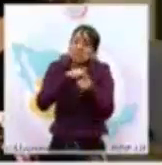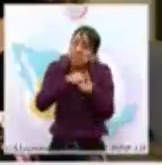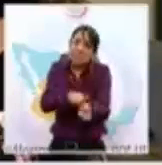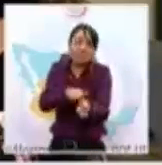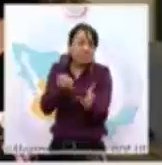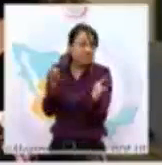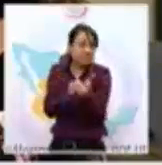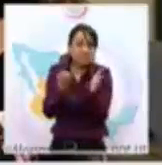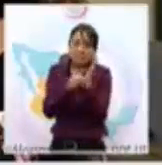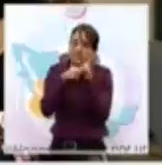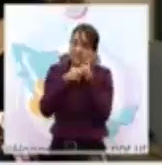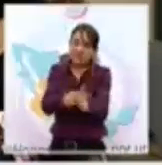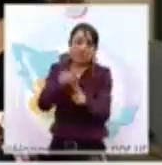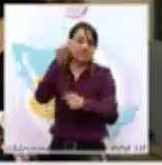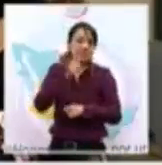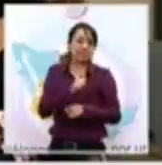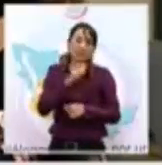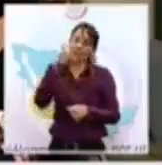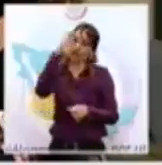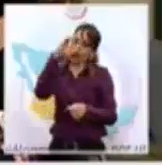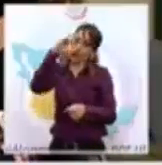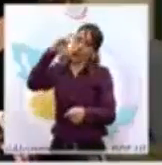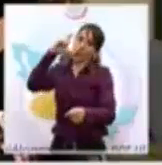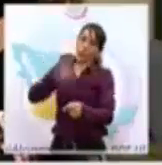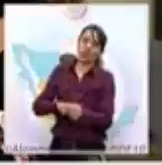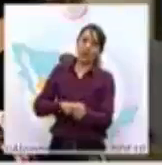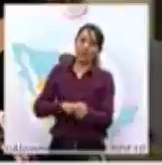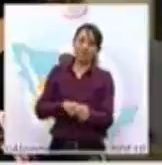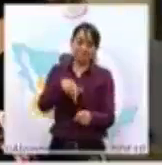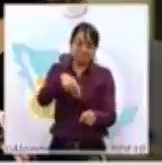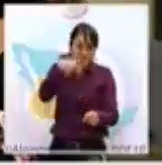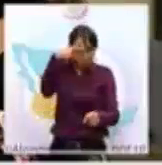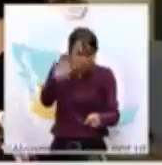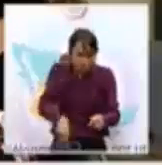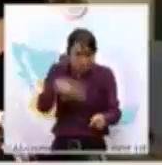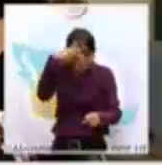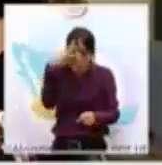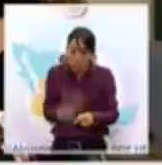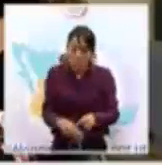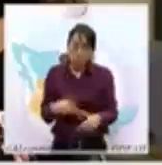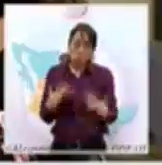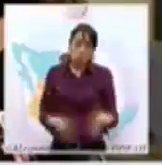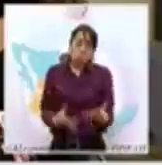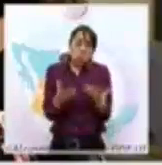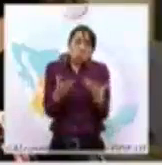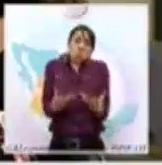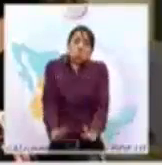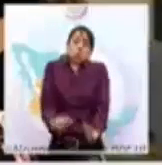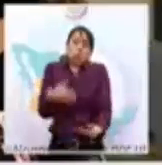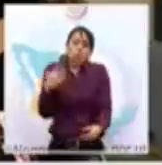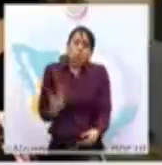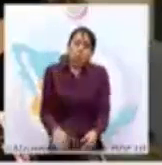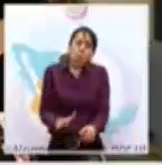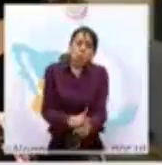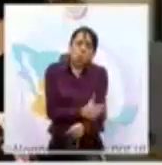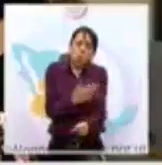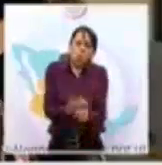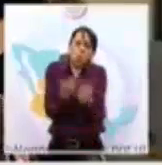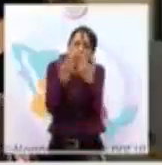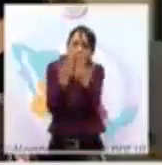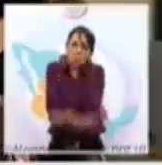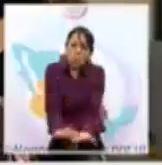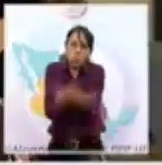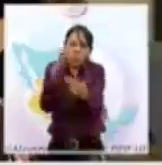pertenencia maravillosa que no se ha potenciado de manera suficiente. Y en el tema